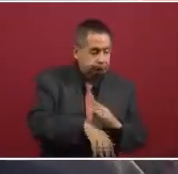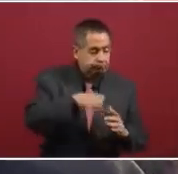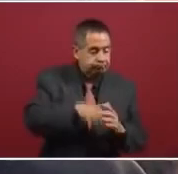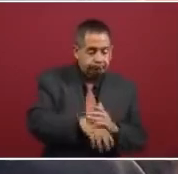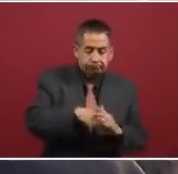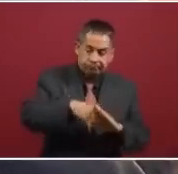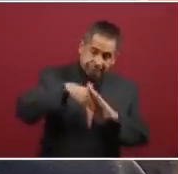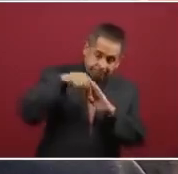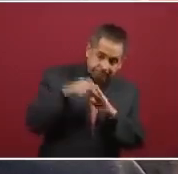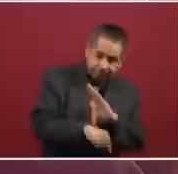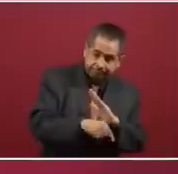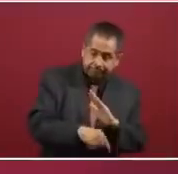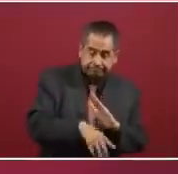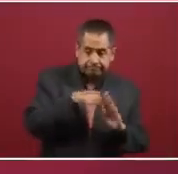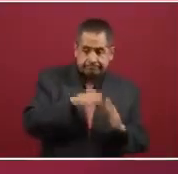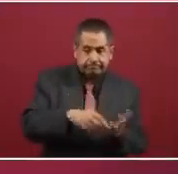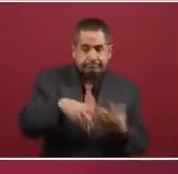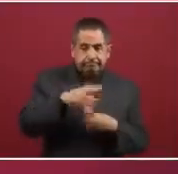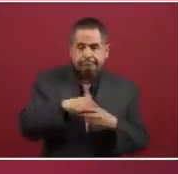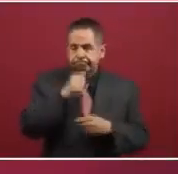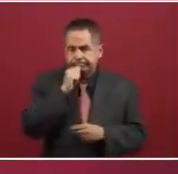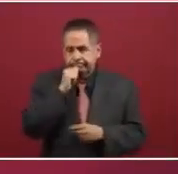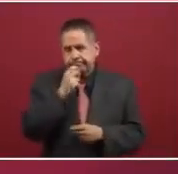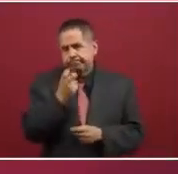de contratos. Si